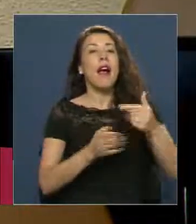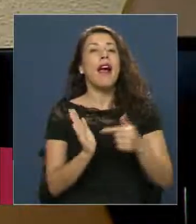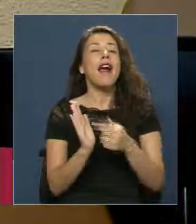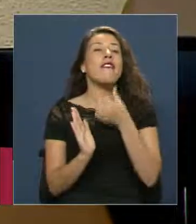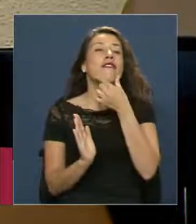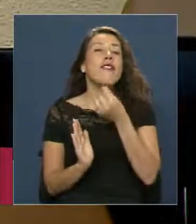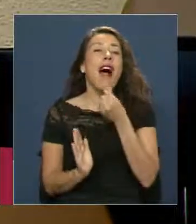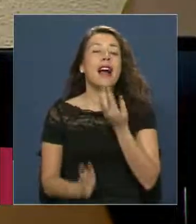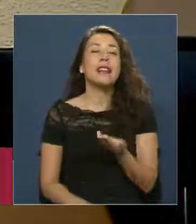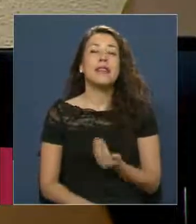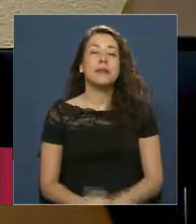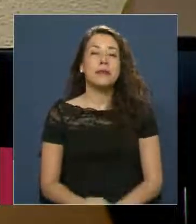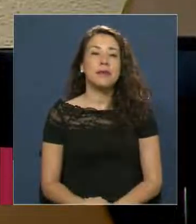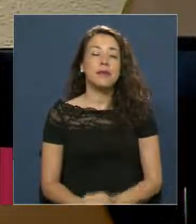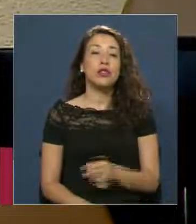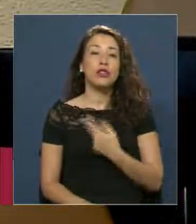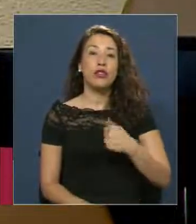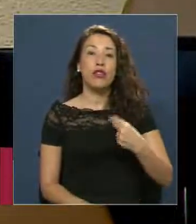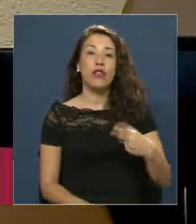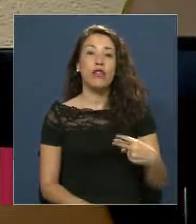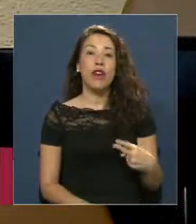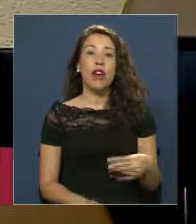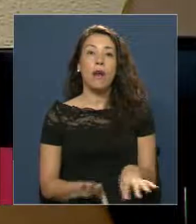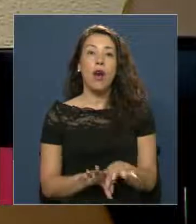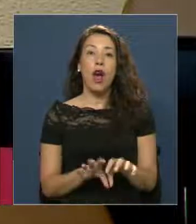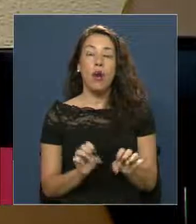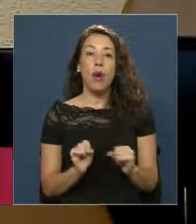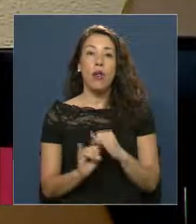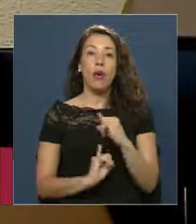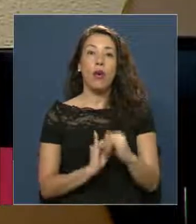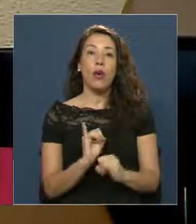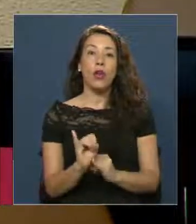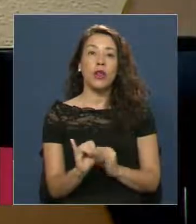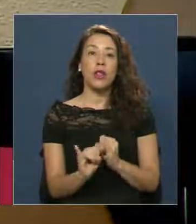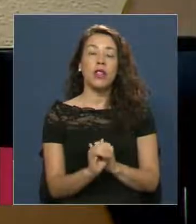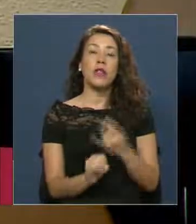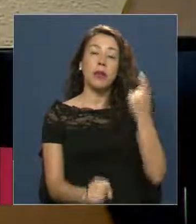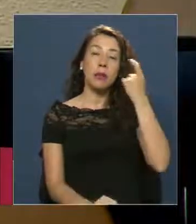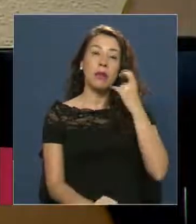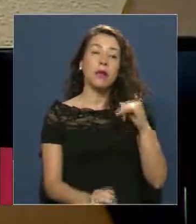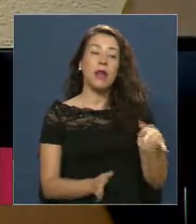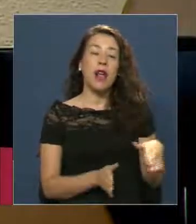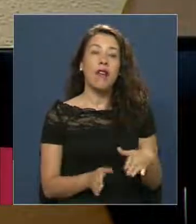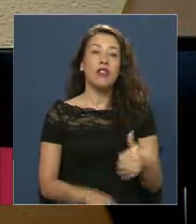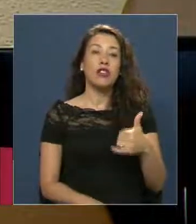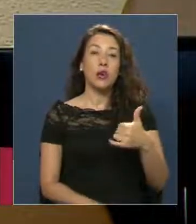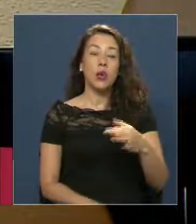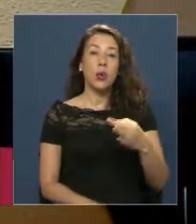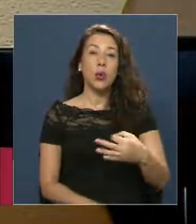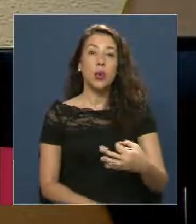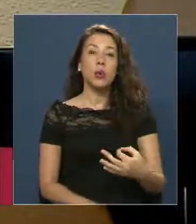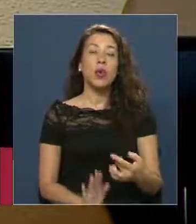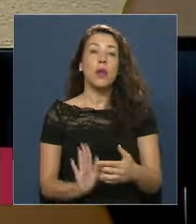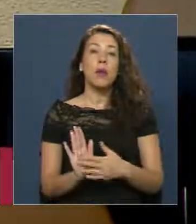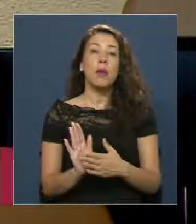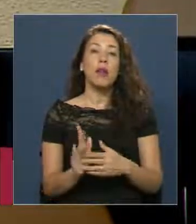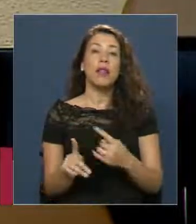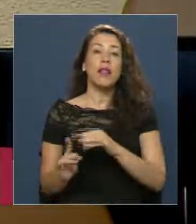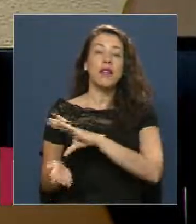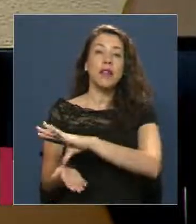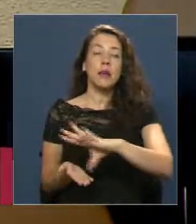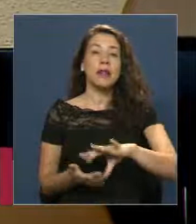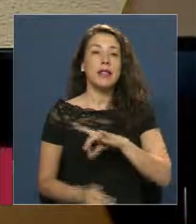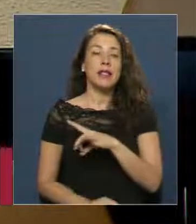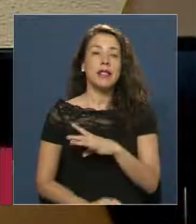Por lo tanto, nosotros, presidente, valoramos este acuerdo internacional, creemos que va en la línea correcta de lo que es la política exterior